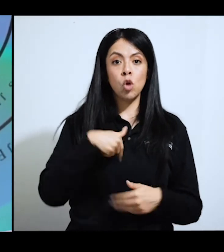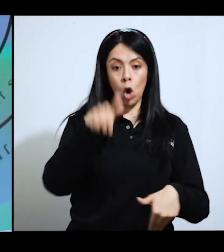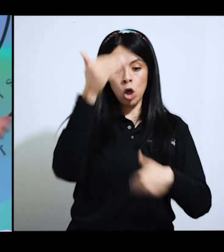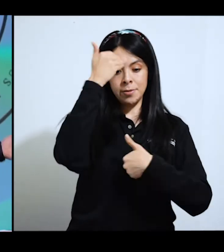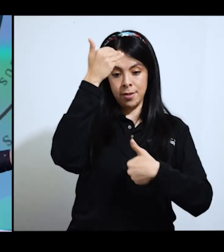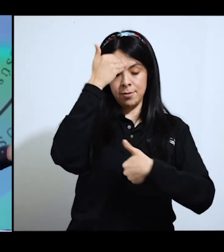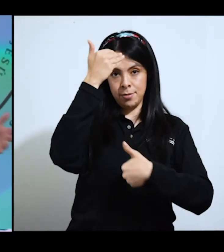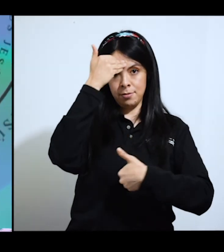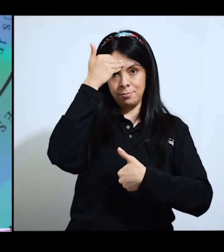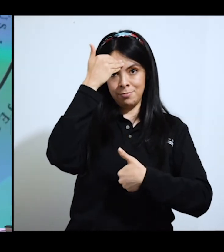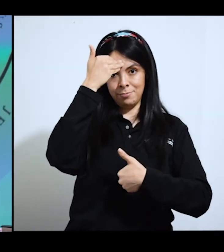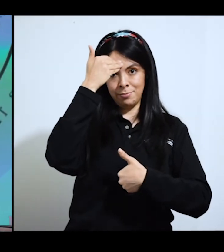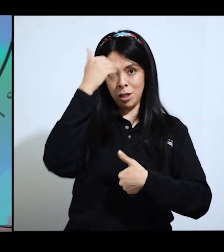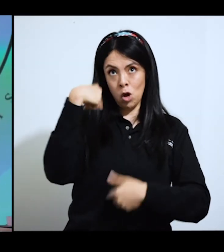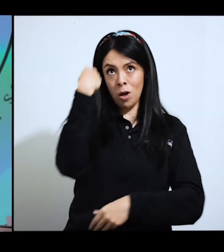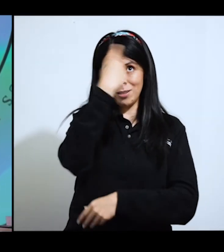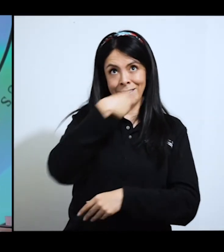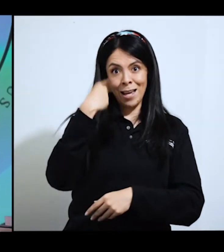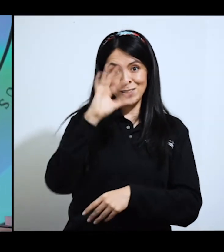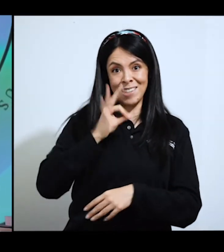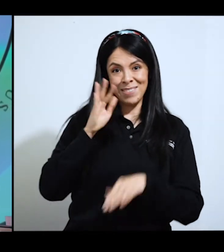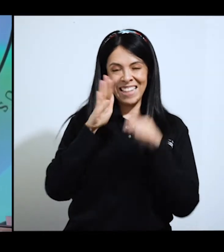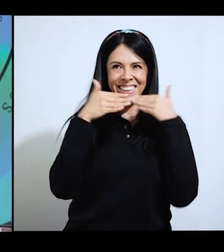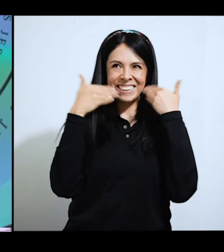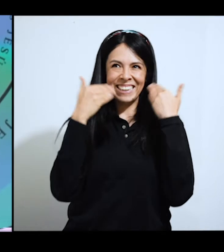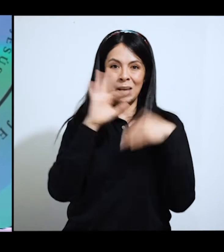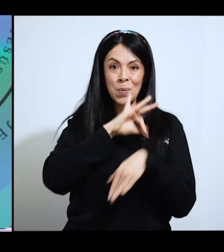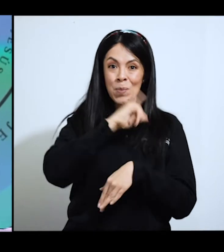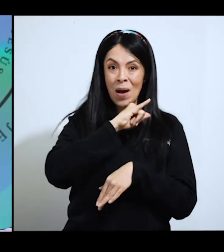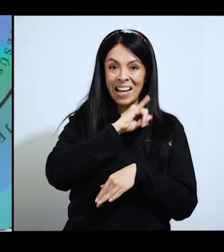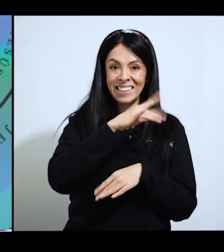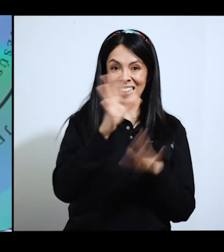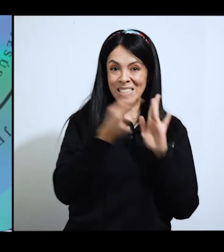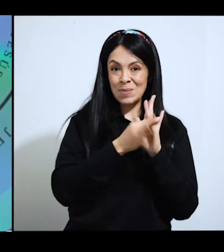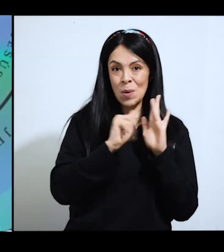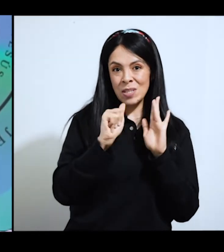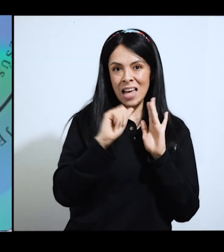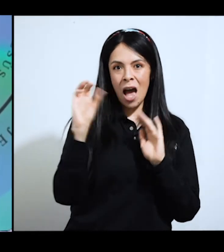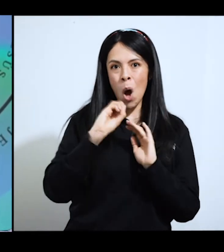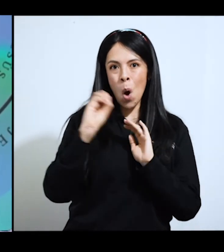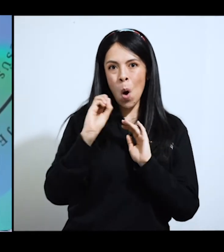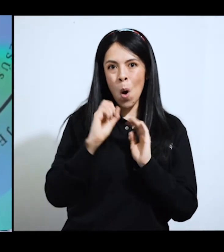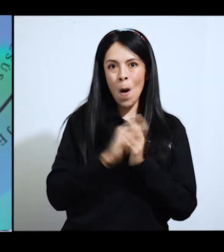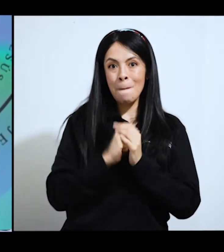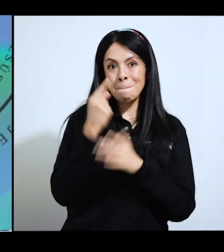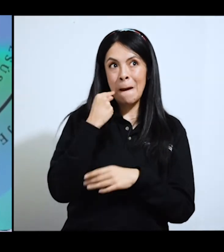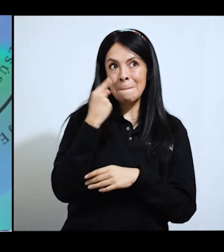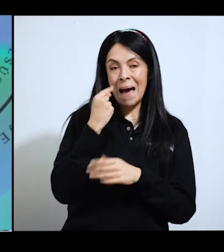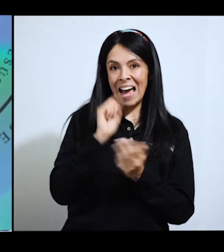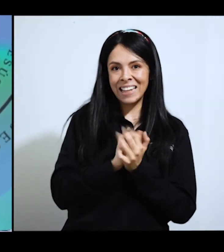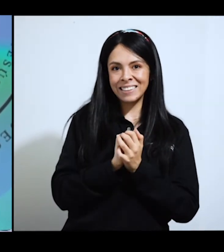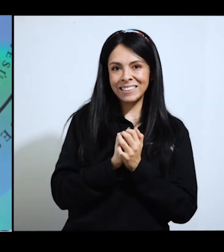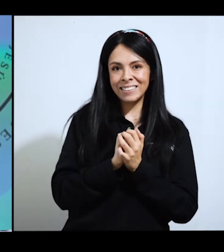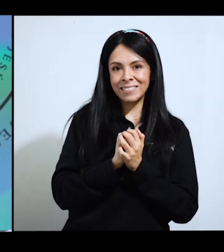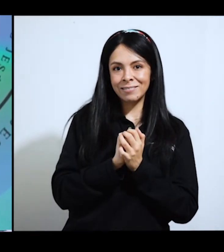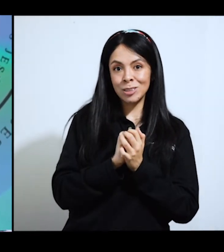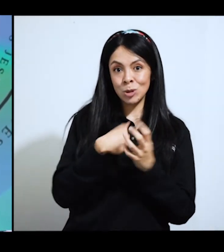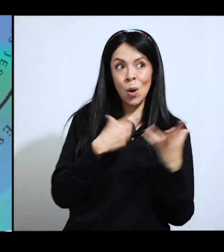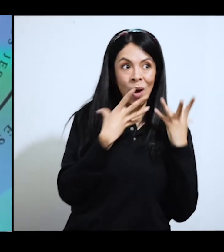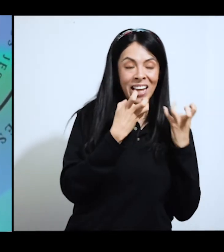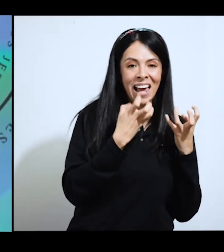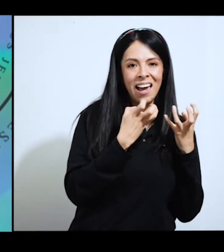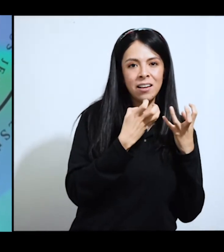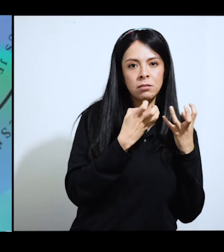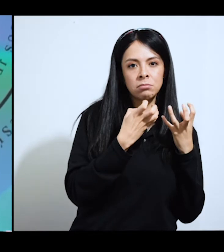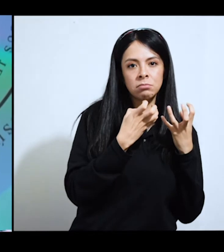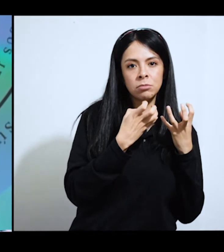como la de mi esposa o como la de mi papá, que fue algo que yo hubiera querido tener. A mí me tocó por herencia